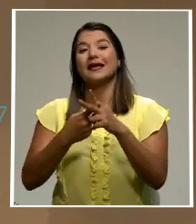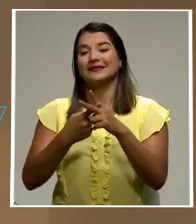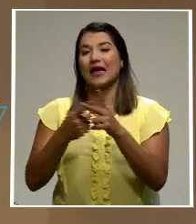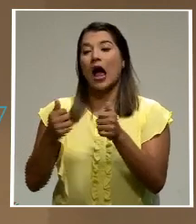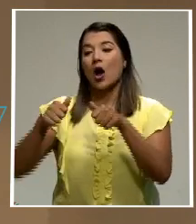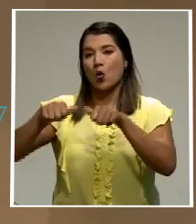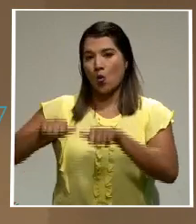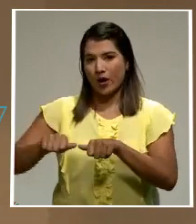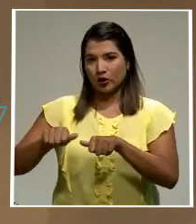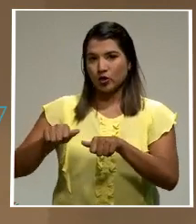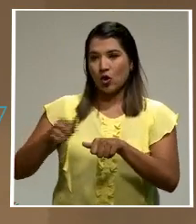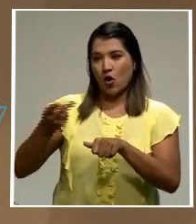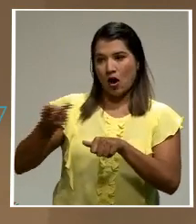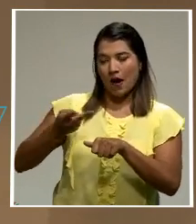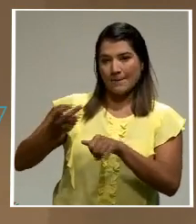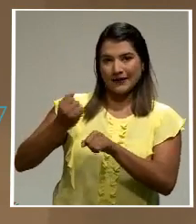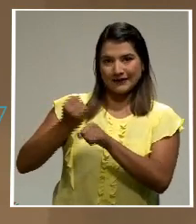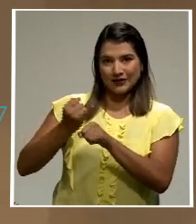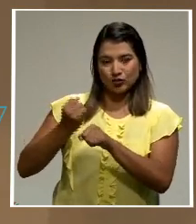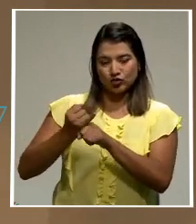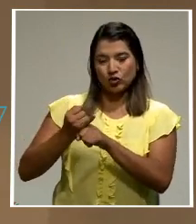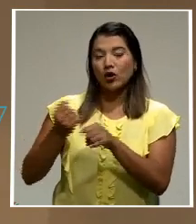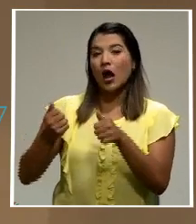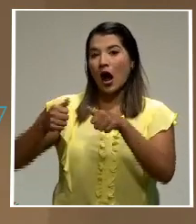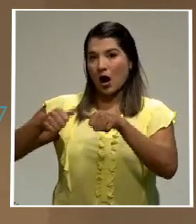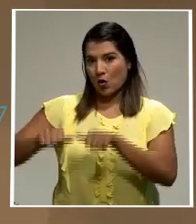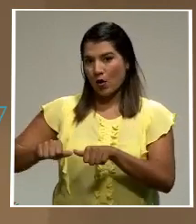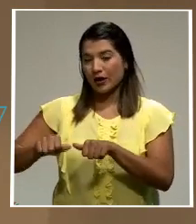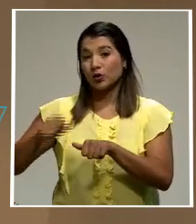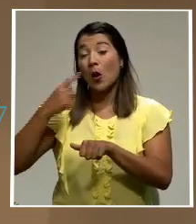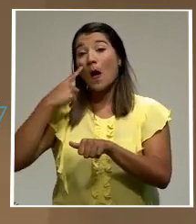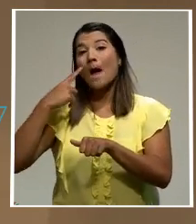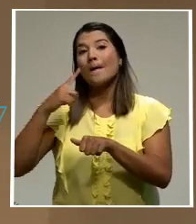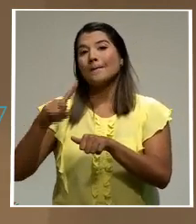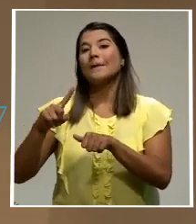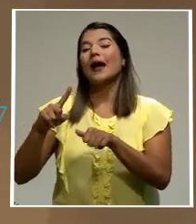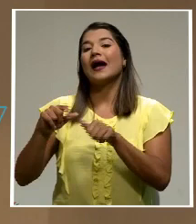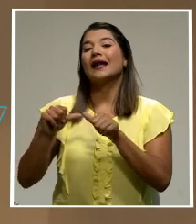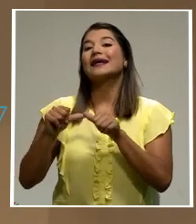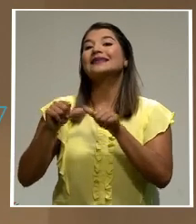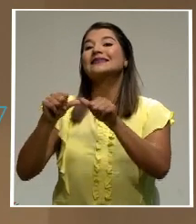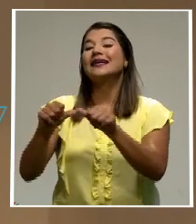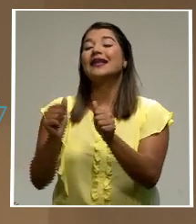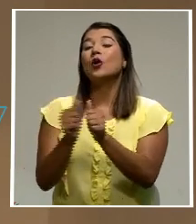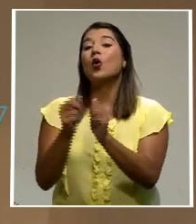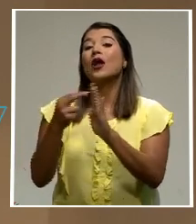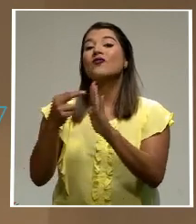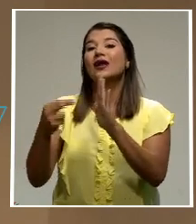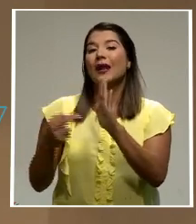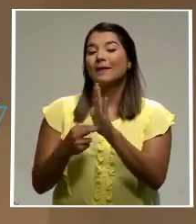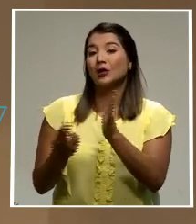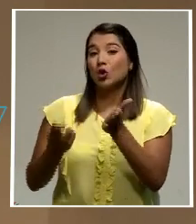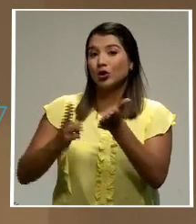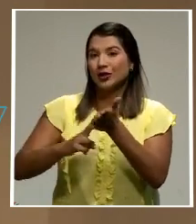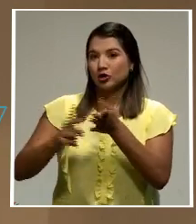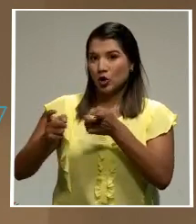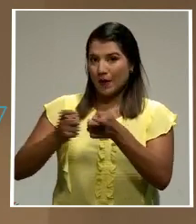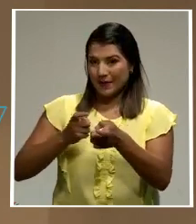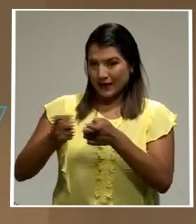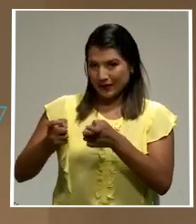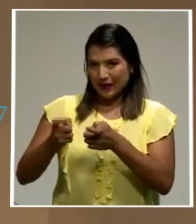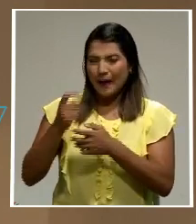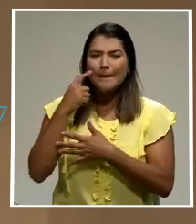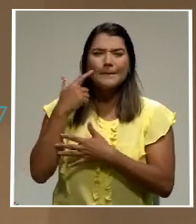instituciones para concretar el tema del 209 del reglamento de la Ley de Contratación Administrativa. Esto simplemente para que no se